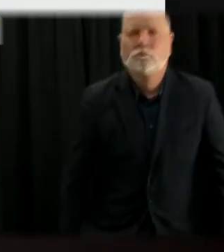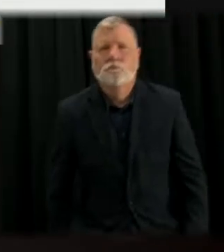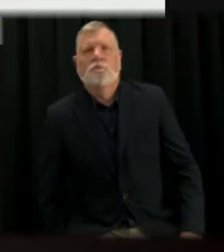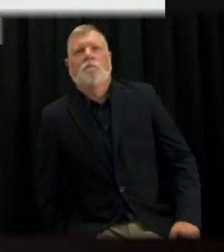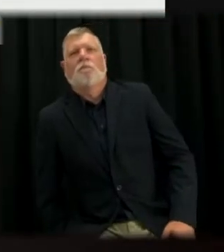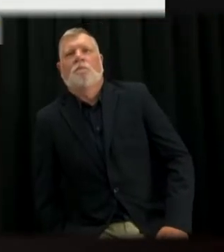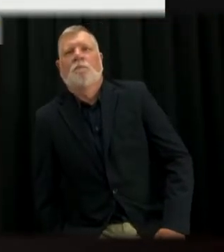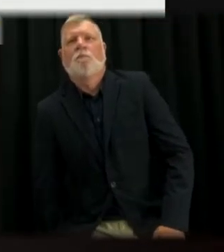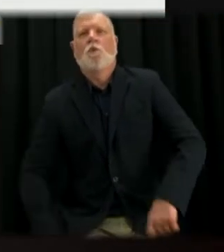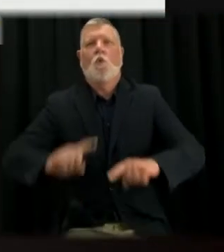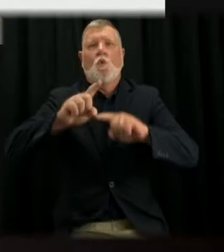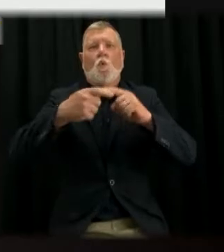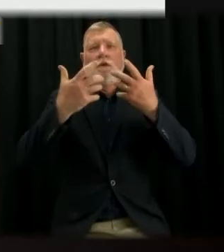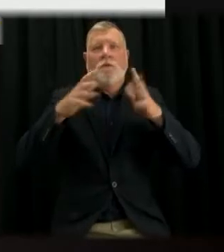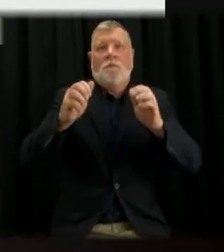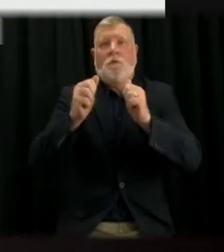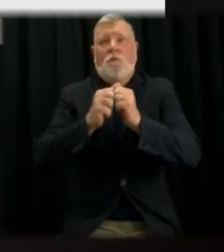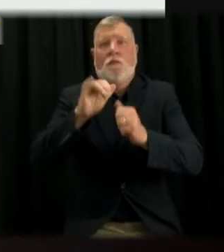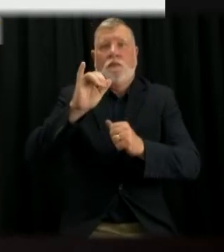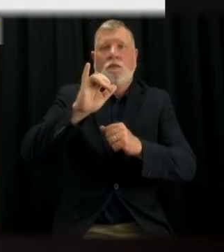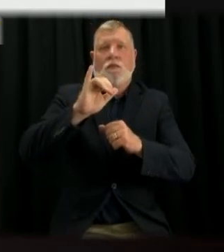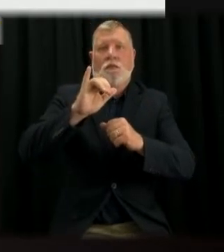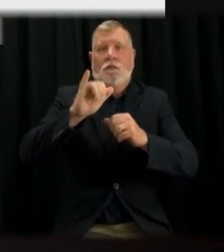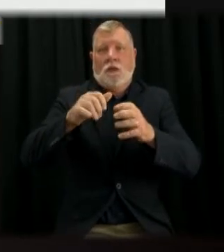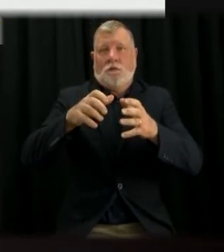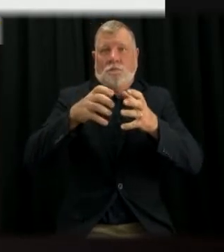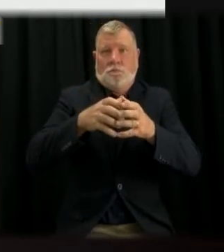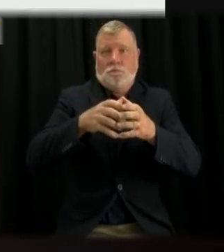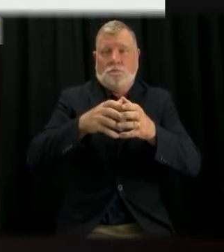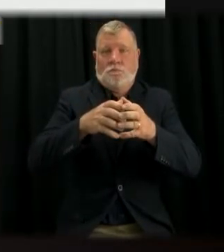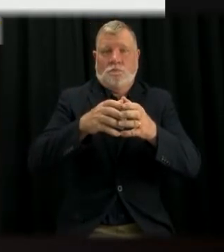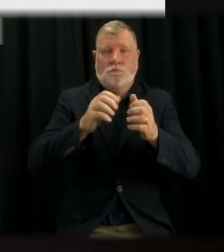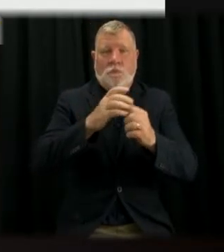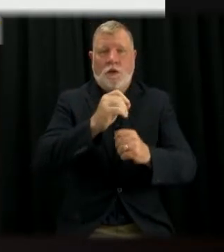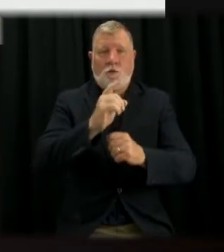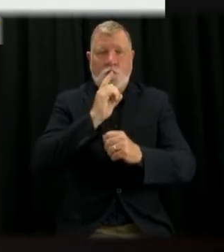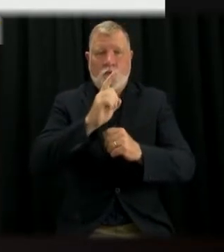También, después de los distintos componentes,